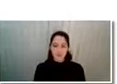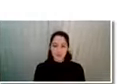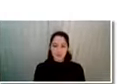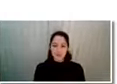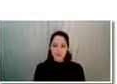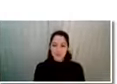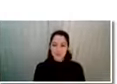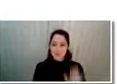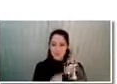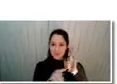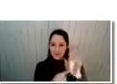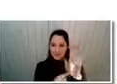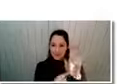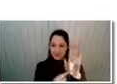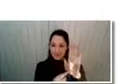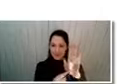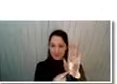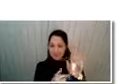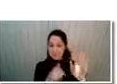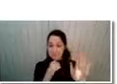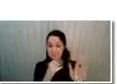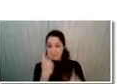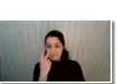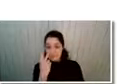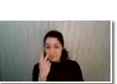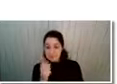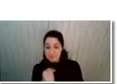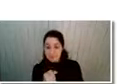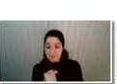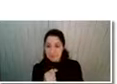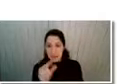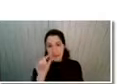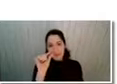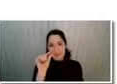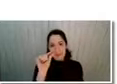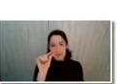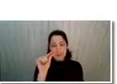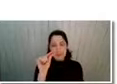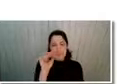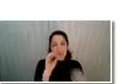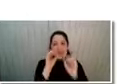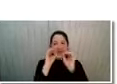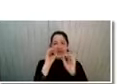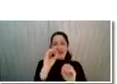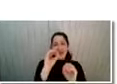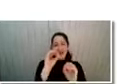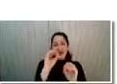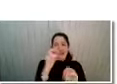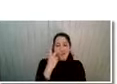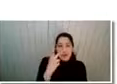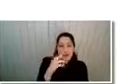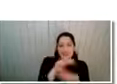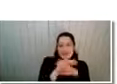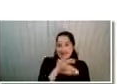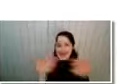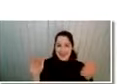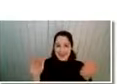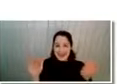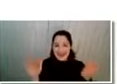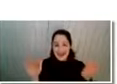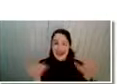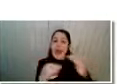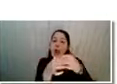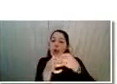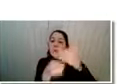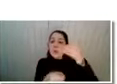Ahí. Se ve nada. Es un tubo Eppendorf con algo que podría ser agua.